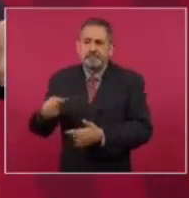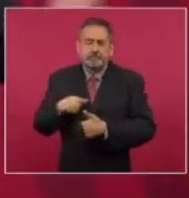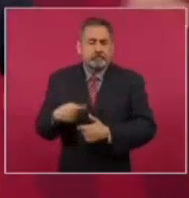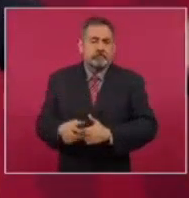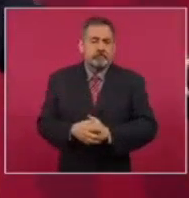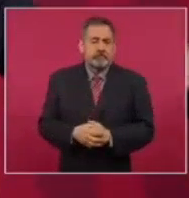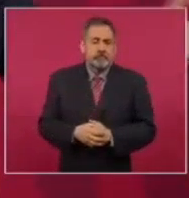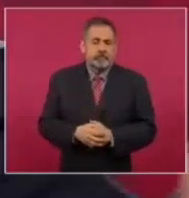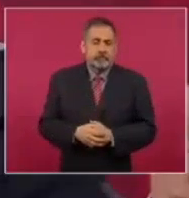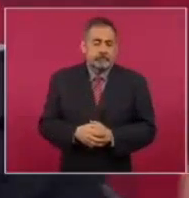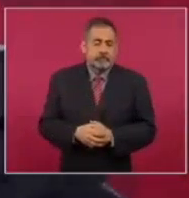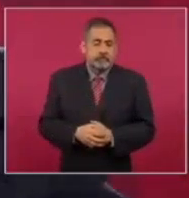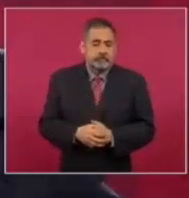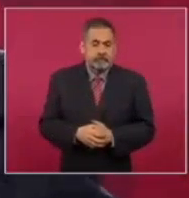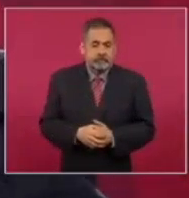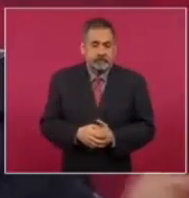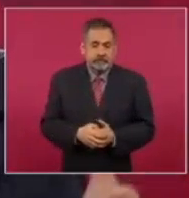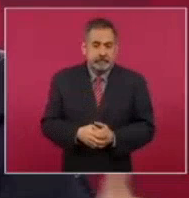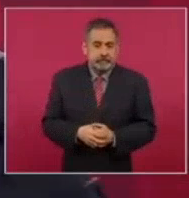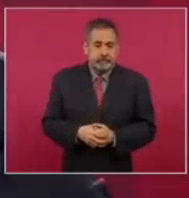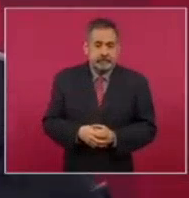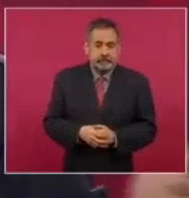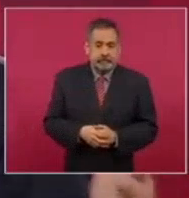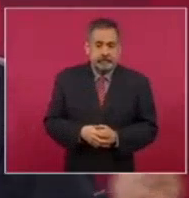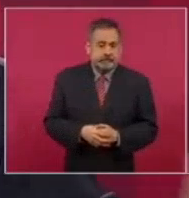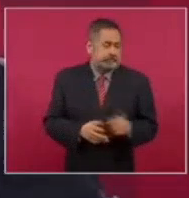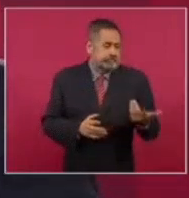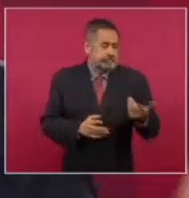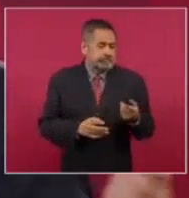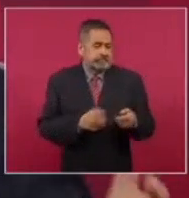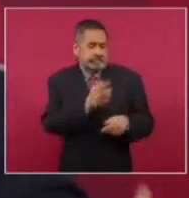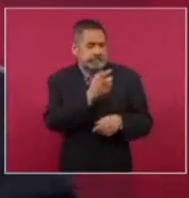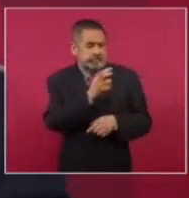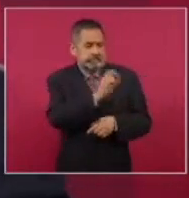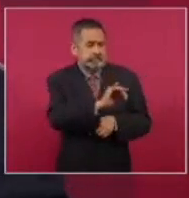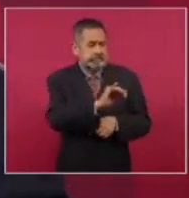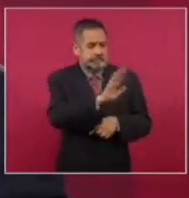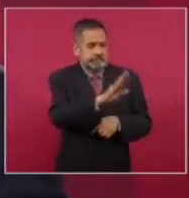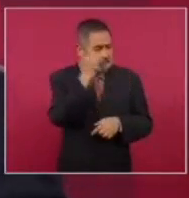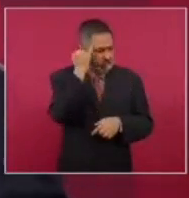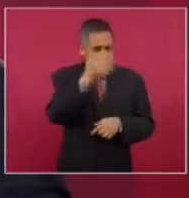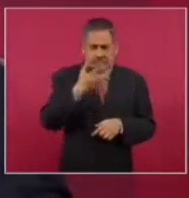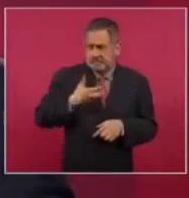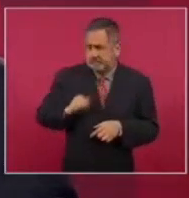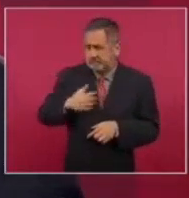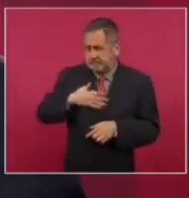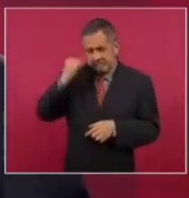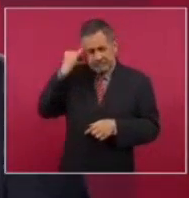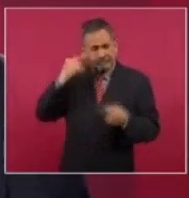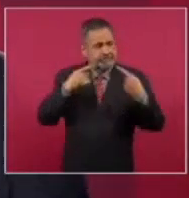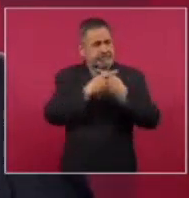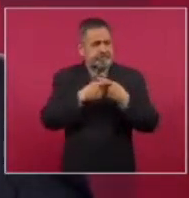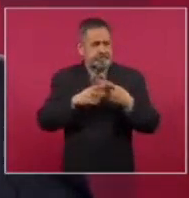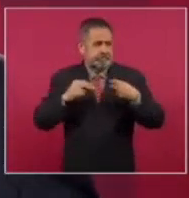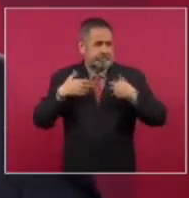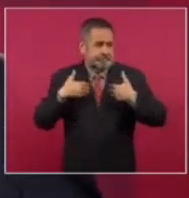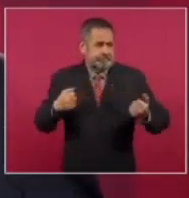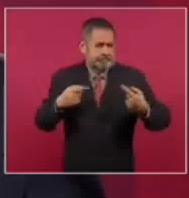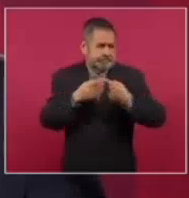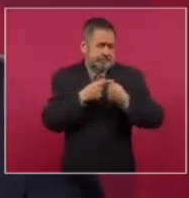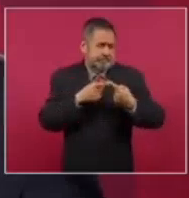pero no está mal que no nos podamos entender